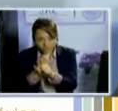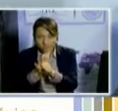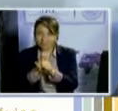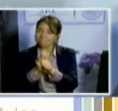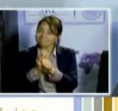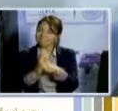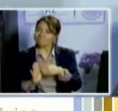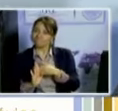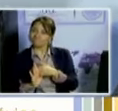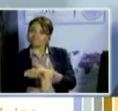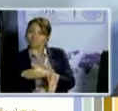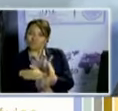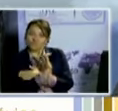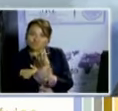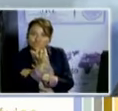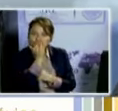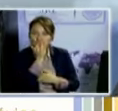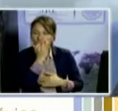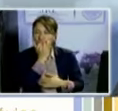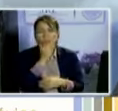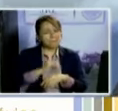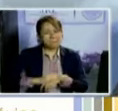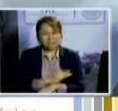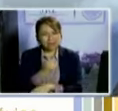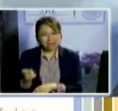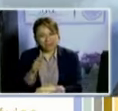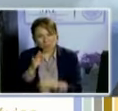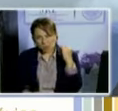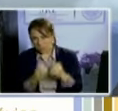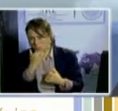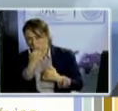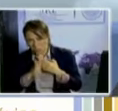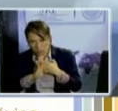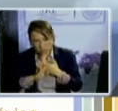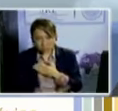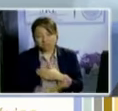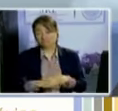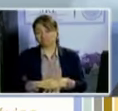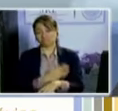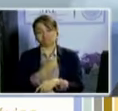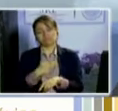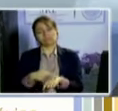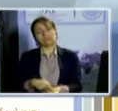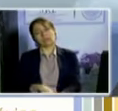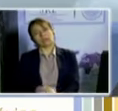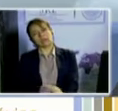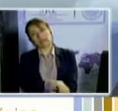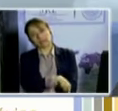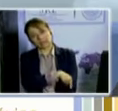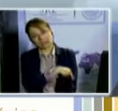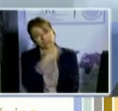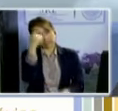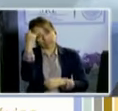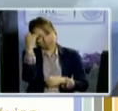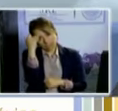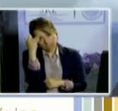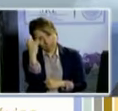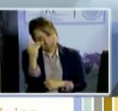un tiempo muy largo y la prevención, si no es implementada de